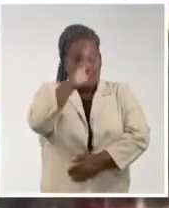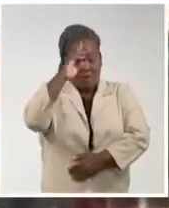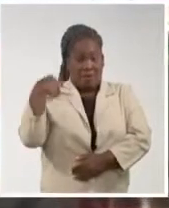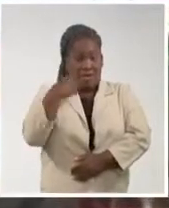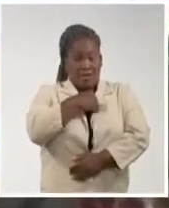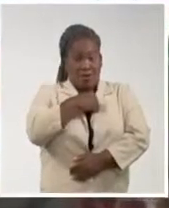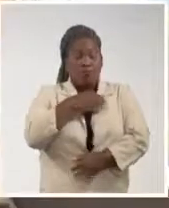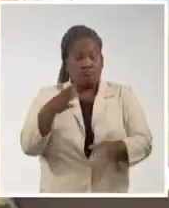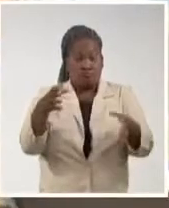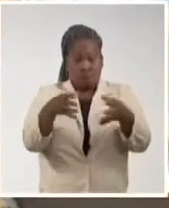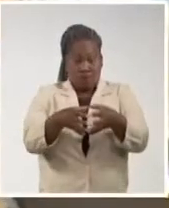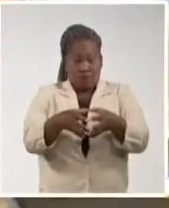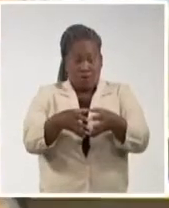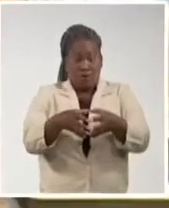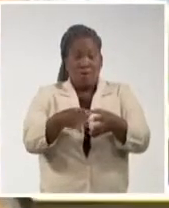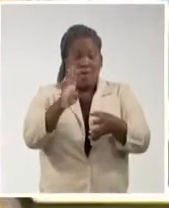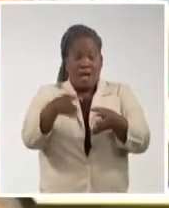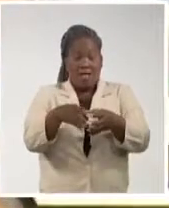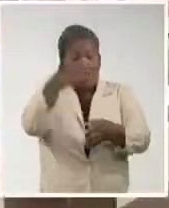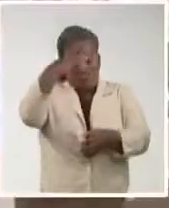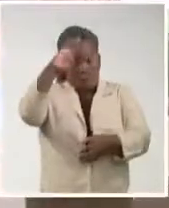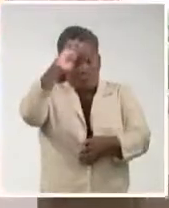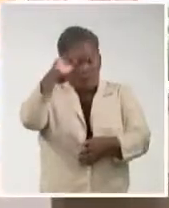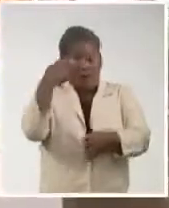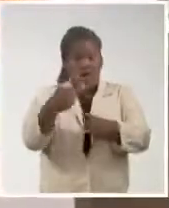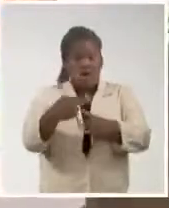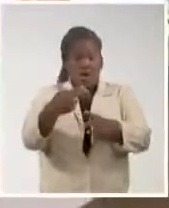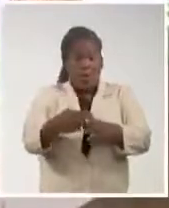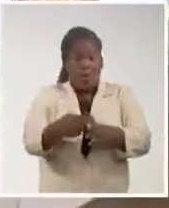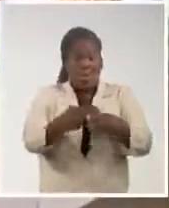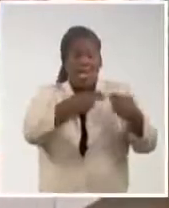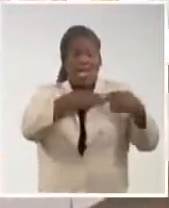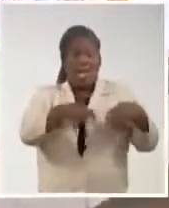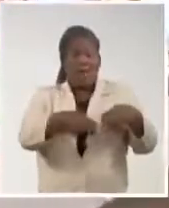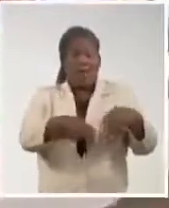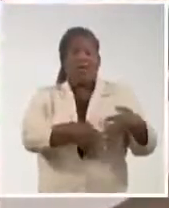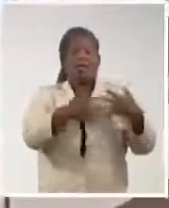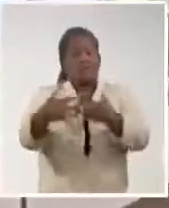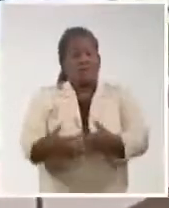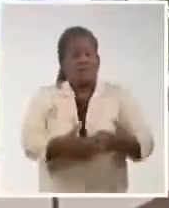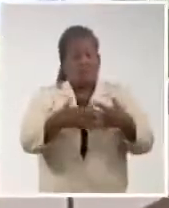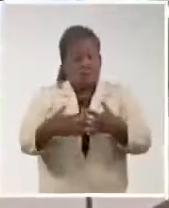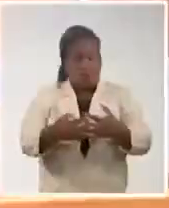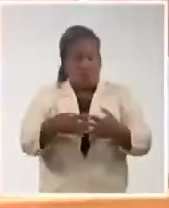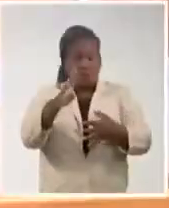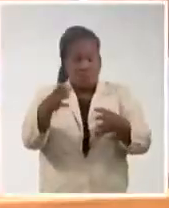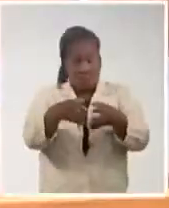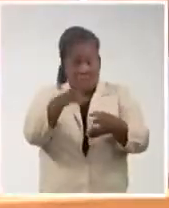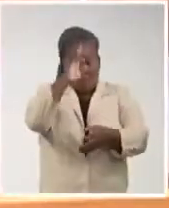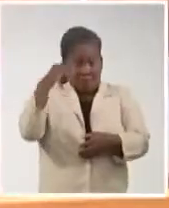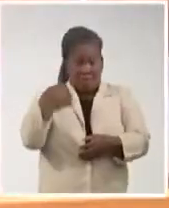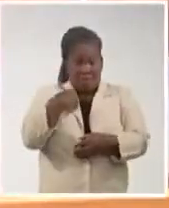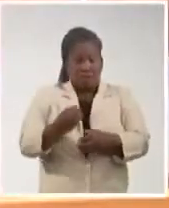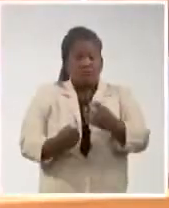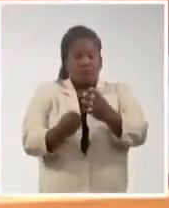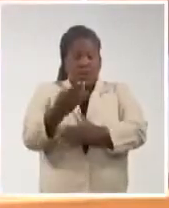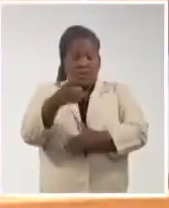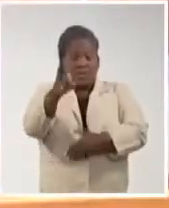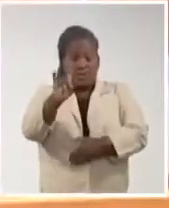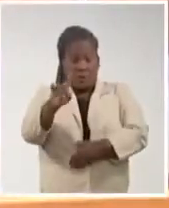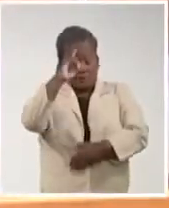contingente cubano que honra a un héroe norteamericano. La Brigada Internacionalista fue constituida el 19 de septiembre